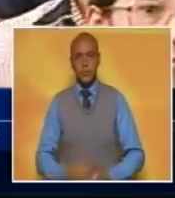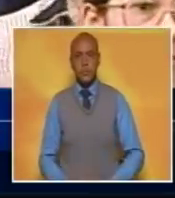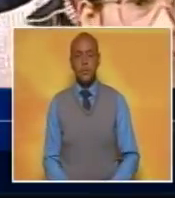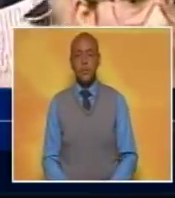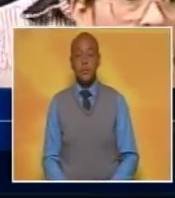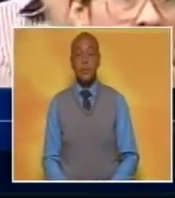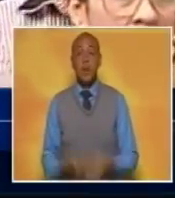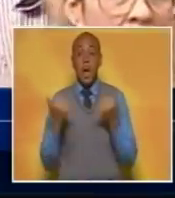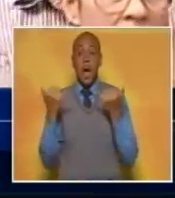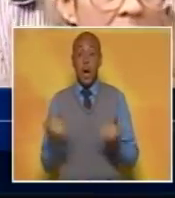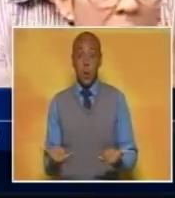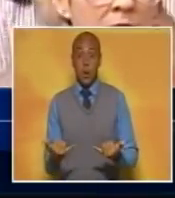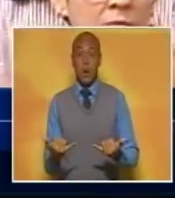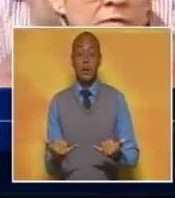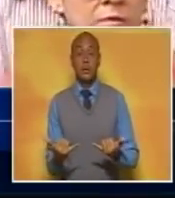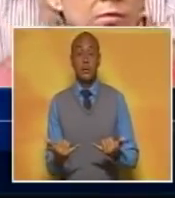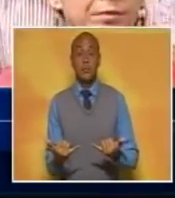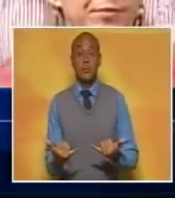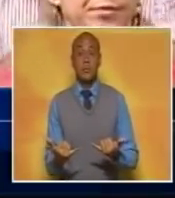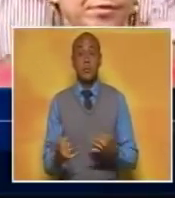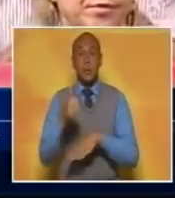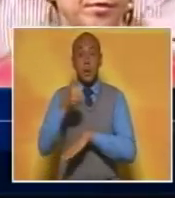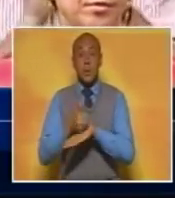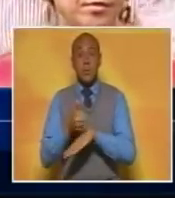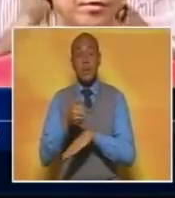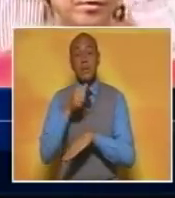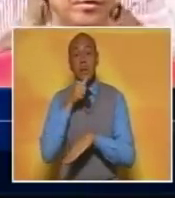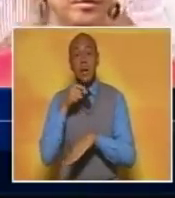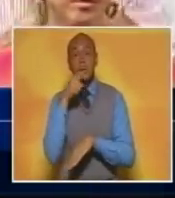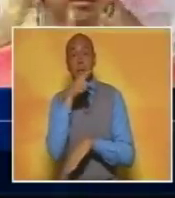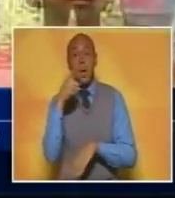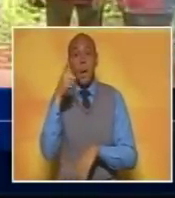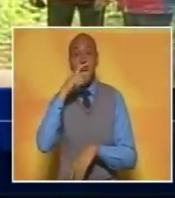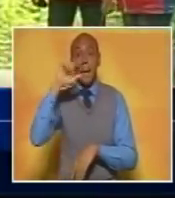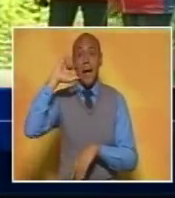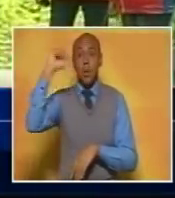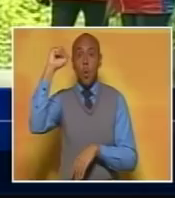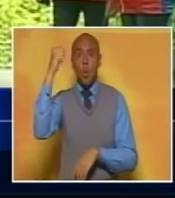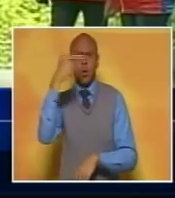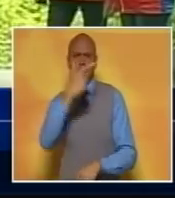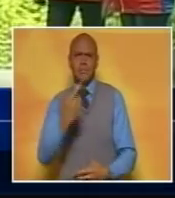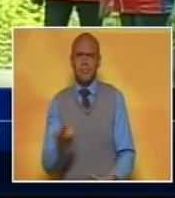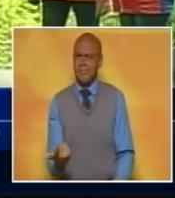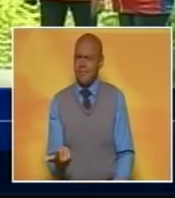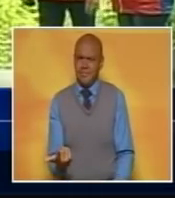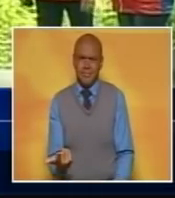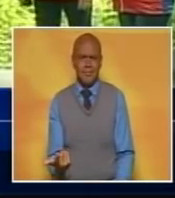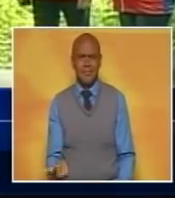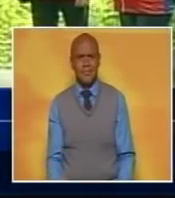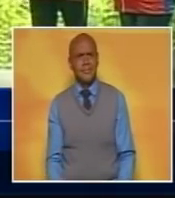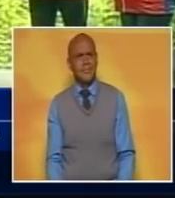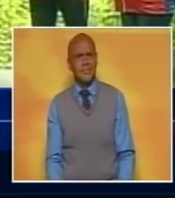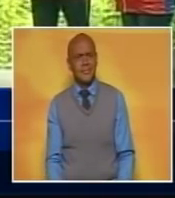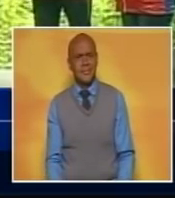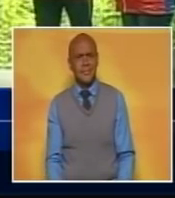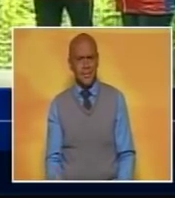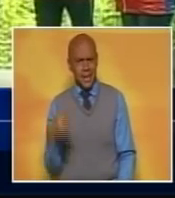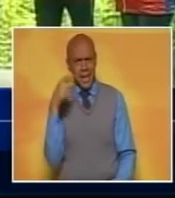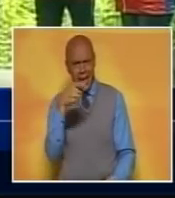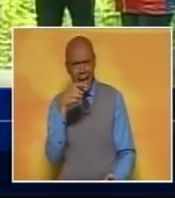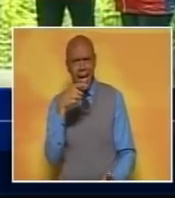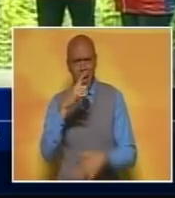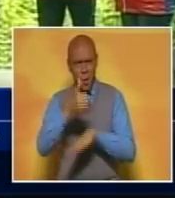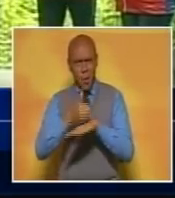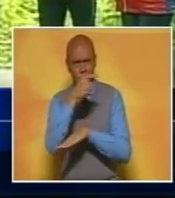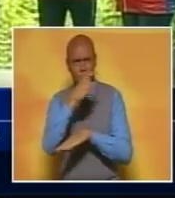Y ahora acusan a nuestro presidente, Nicolás Maduro. No es el presidente